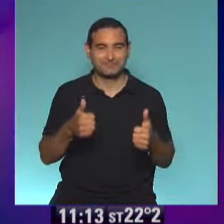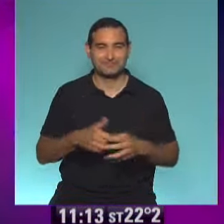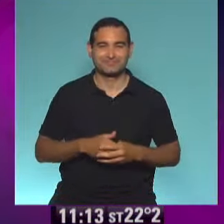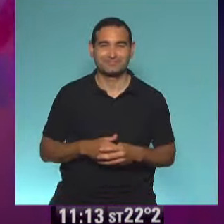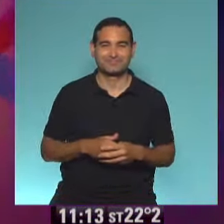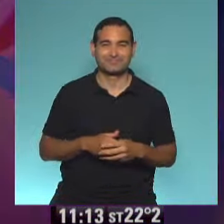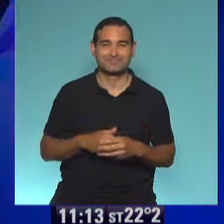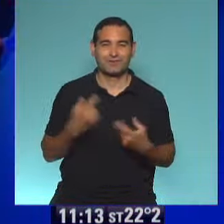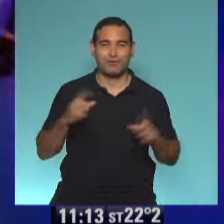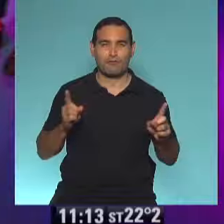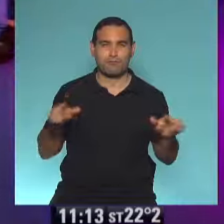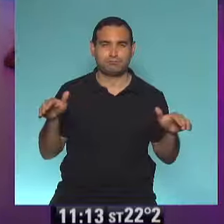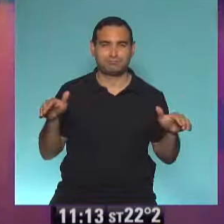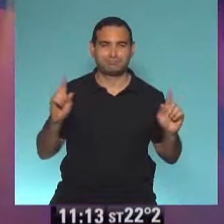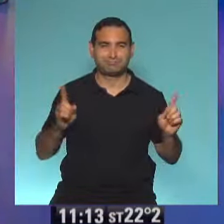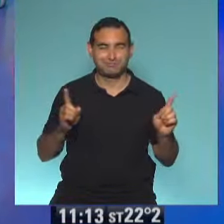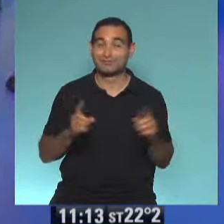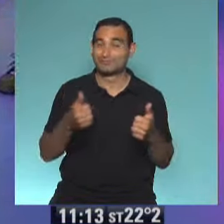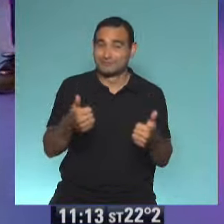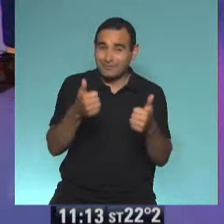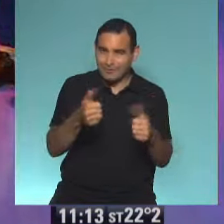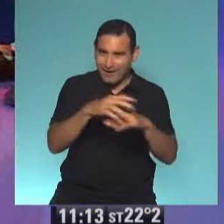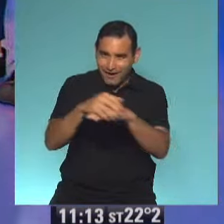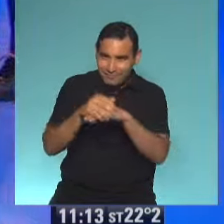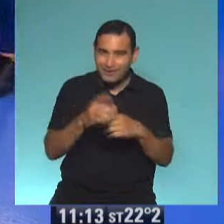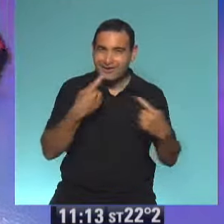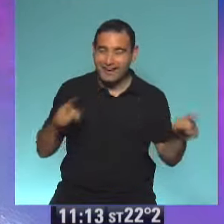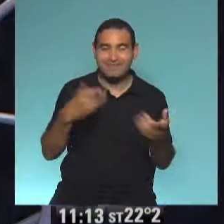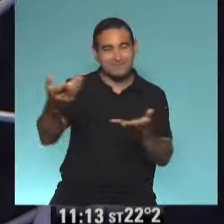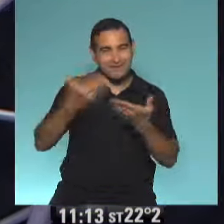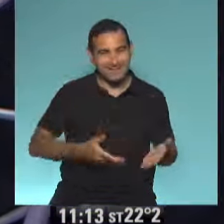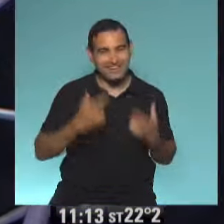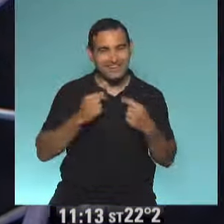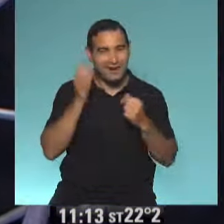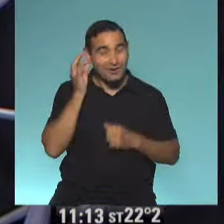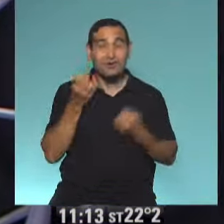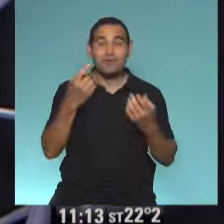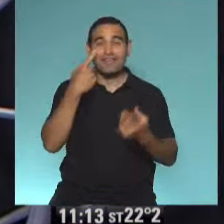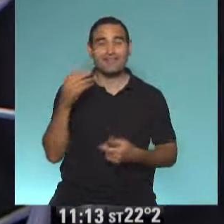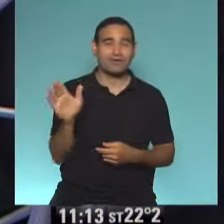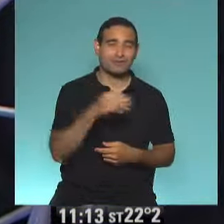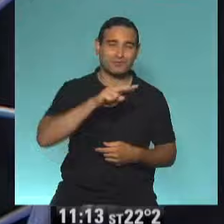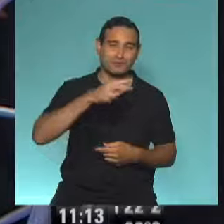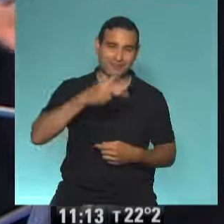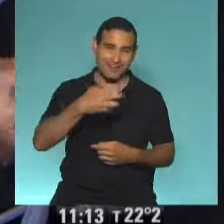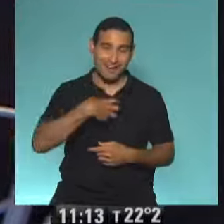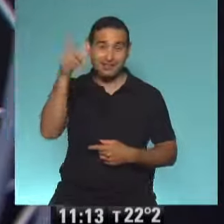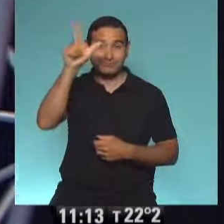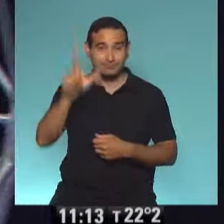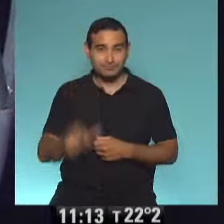Señor Julia, ¡el ave! ¡Ah! ¡Ah! ¡Ah! ¡Ah! ¡Mantengo esa ave! Muy bien, ahí los amigos, bienvenida, Ju. Muy buenos días, segundo y tercer grado de toda la